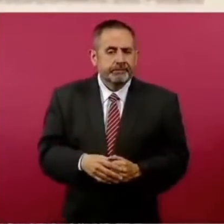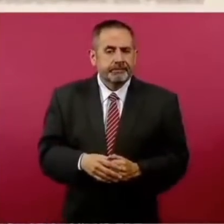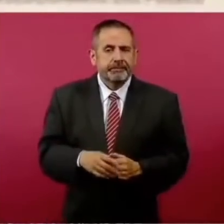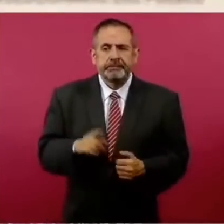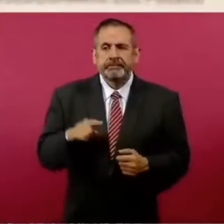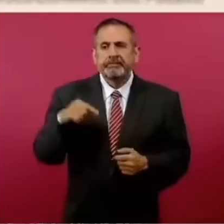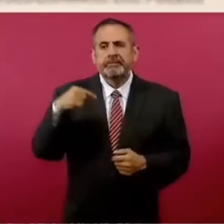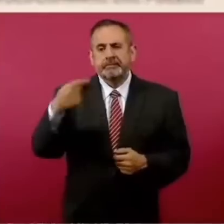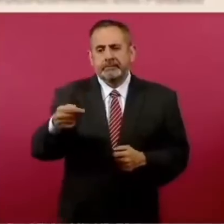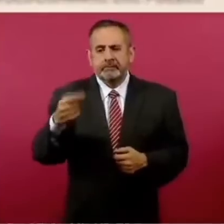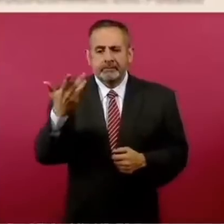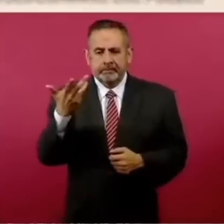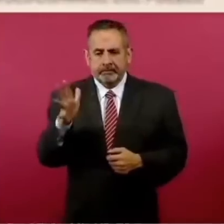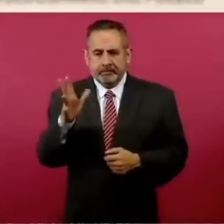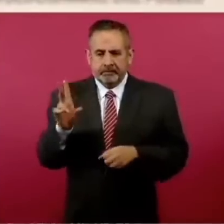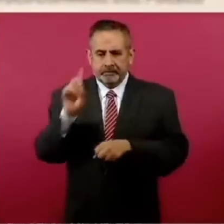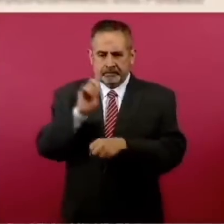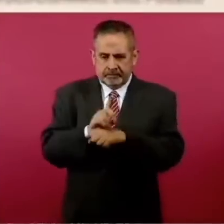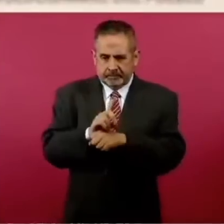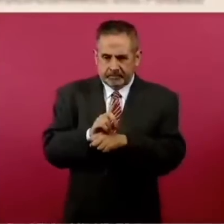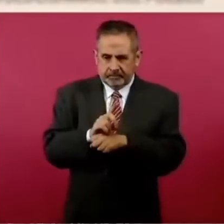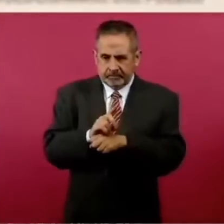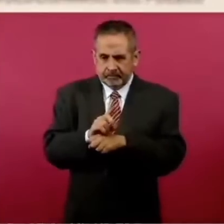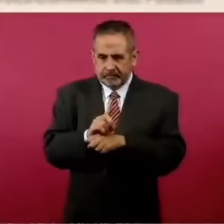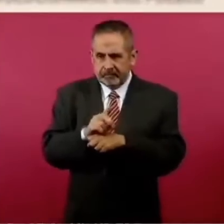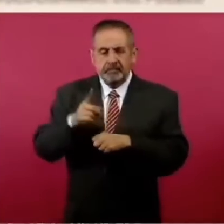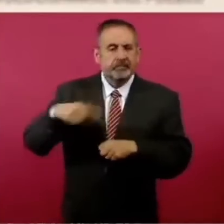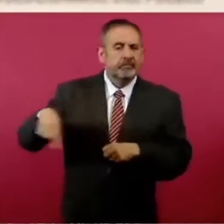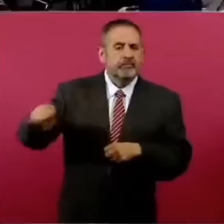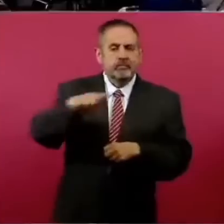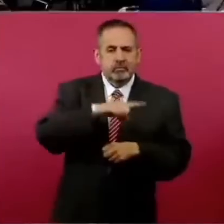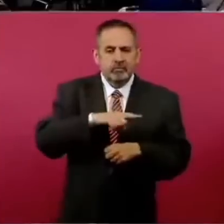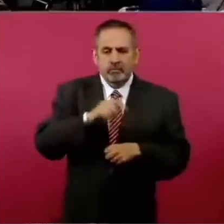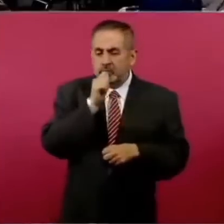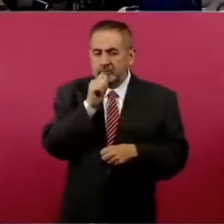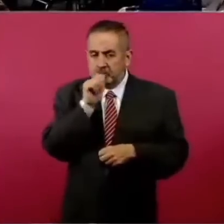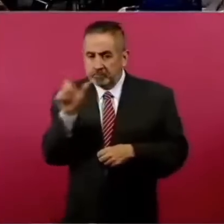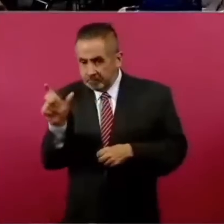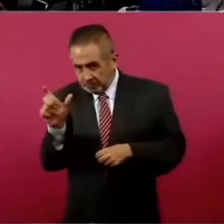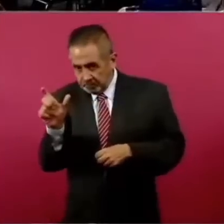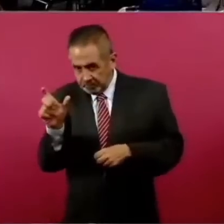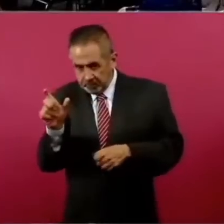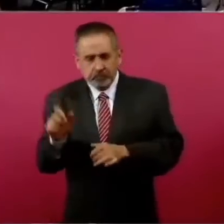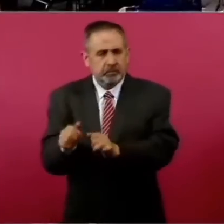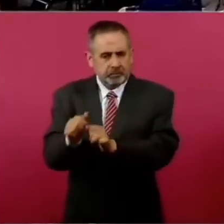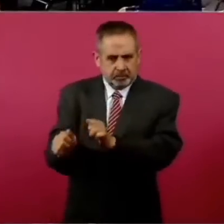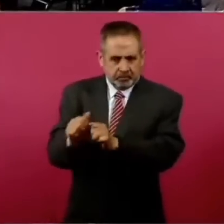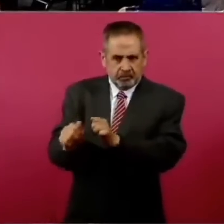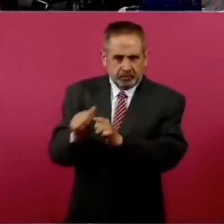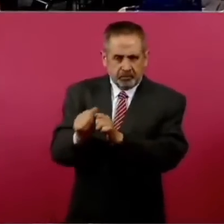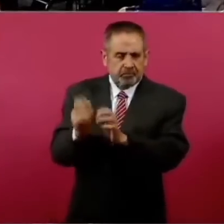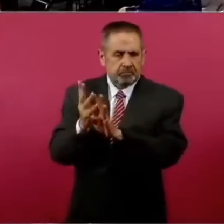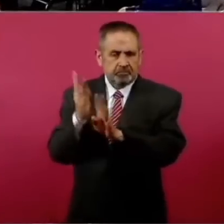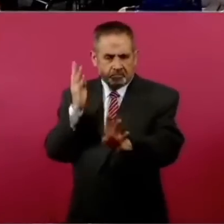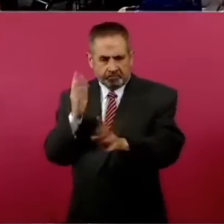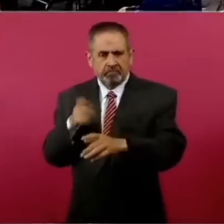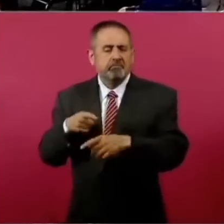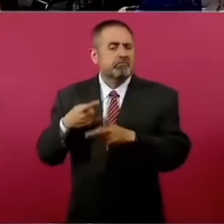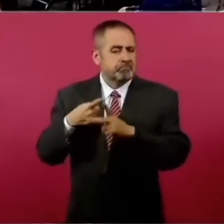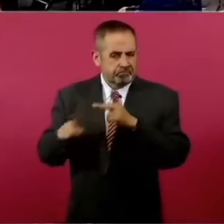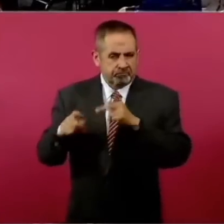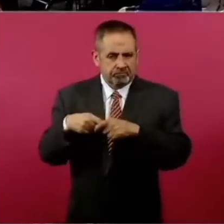en 10 días, a los que todavía no tienen la tarjeta del Banco del Bienestar, eso